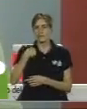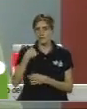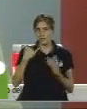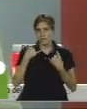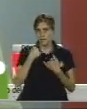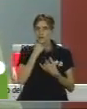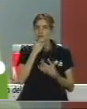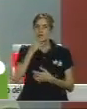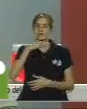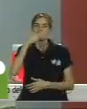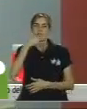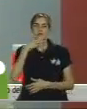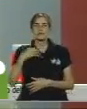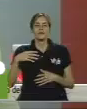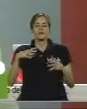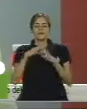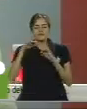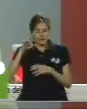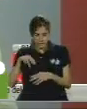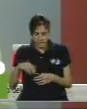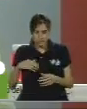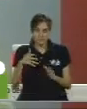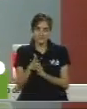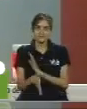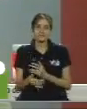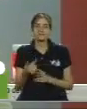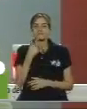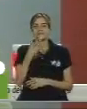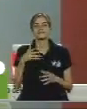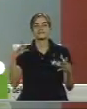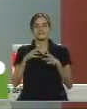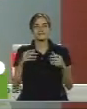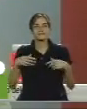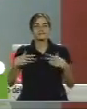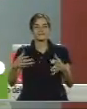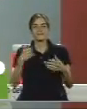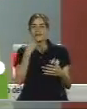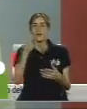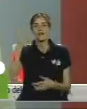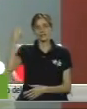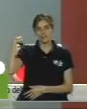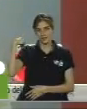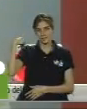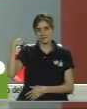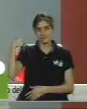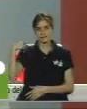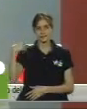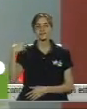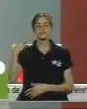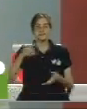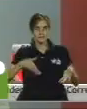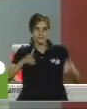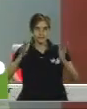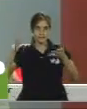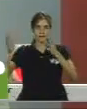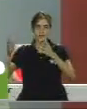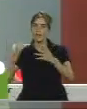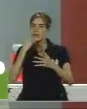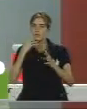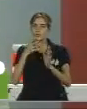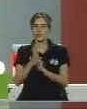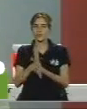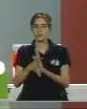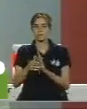mismo ahora en la tarde. Todos los ministros estamos entregando viviendas todos los días. Bueno, ayer estuvimos en Barquisimeto, en